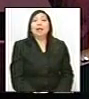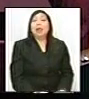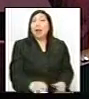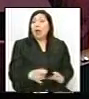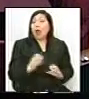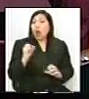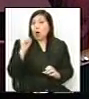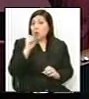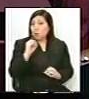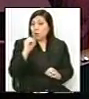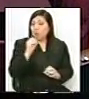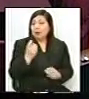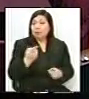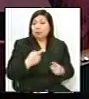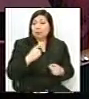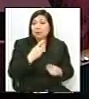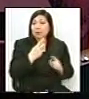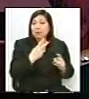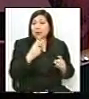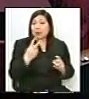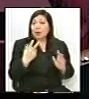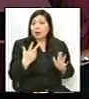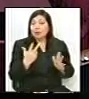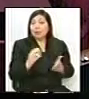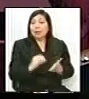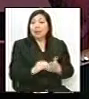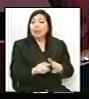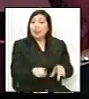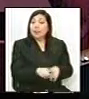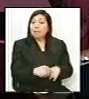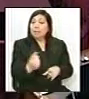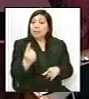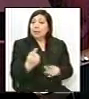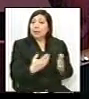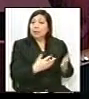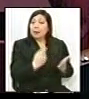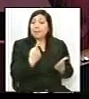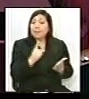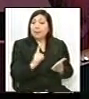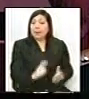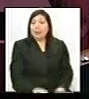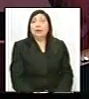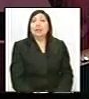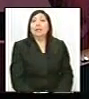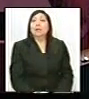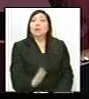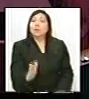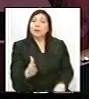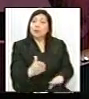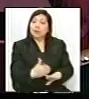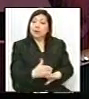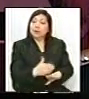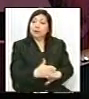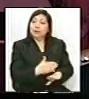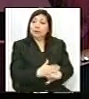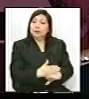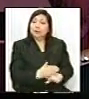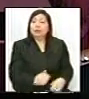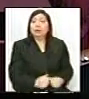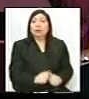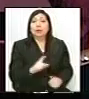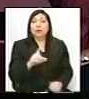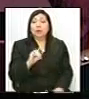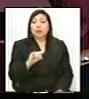General de la República, se encuentra también pendiente para su desarrollo en la Sala